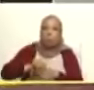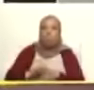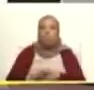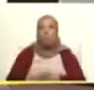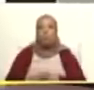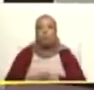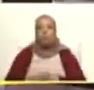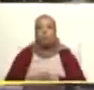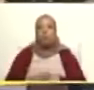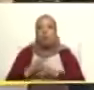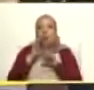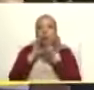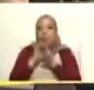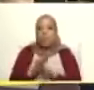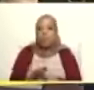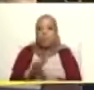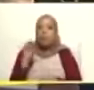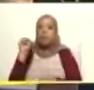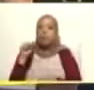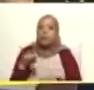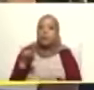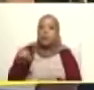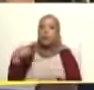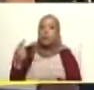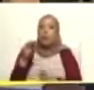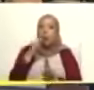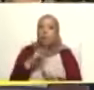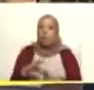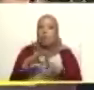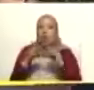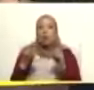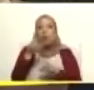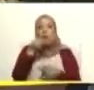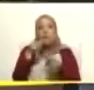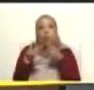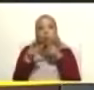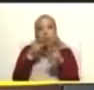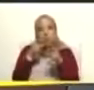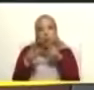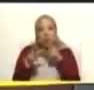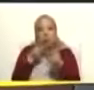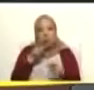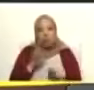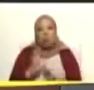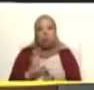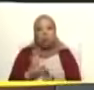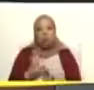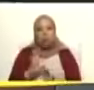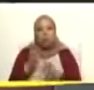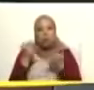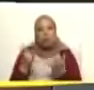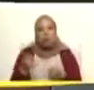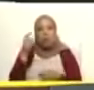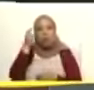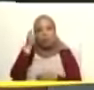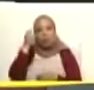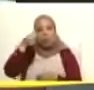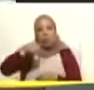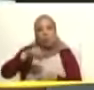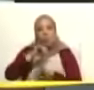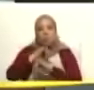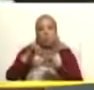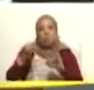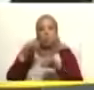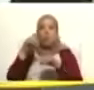ha respondido las preguntas. Sí, después que uno ha respondido todas las preguntas. Y bueno, nada, ya por lo menos el día de hoy ya